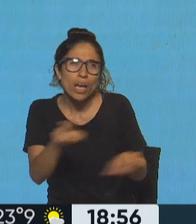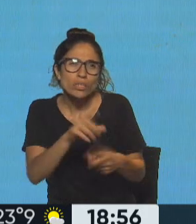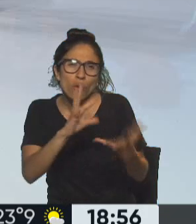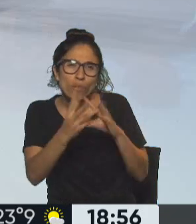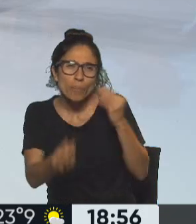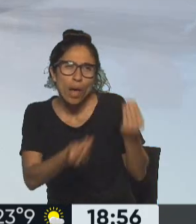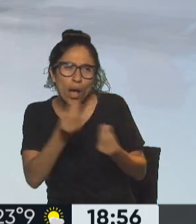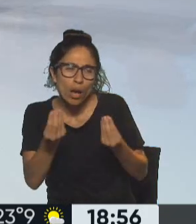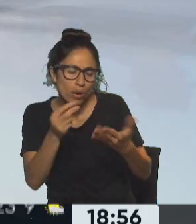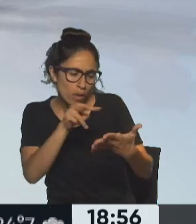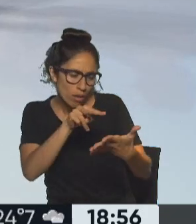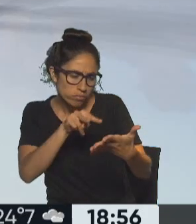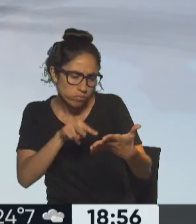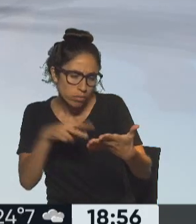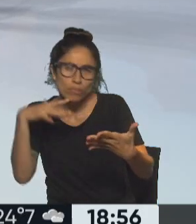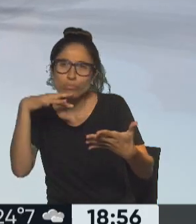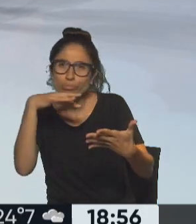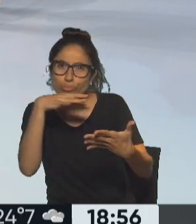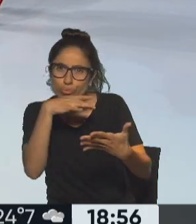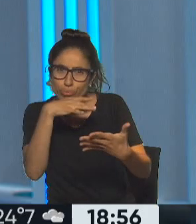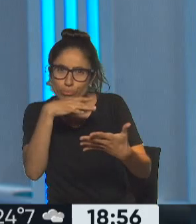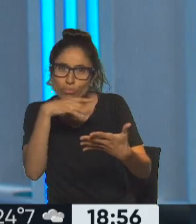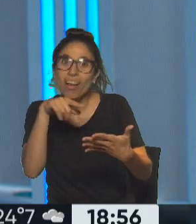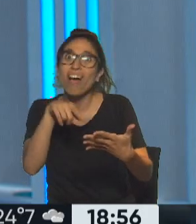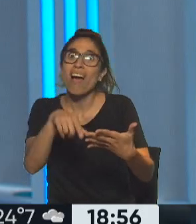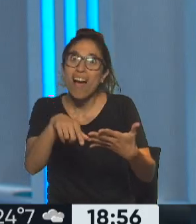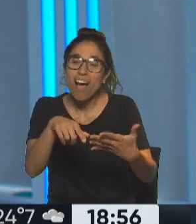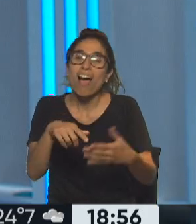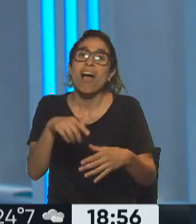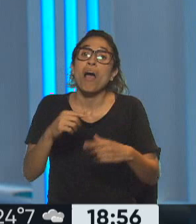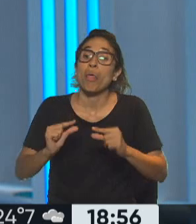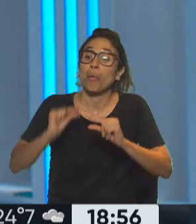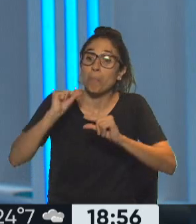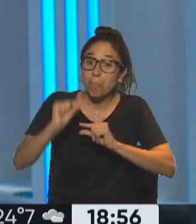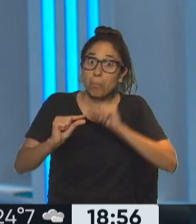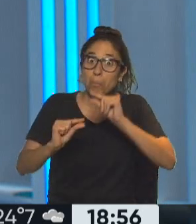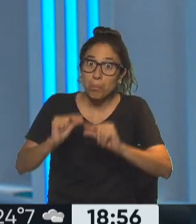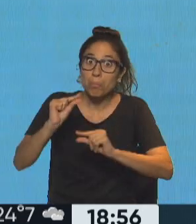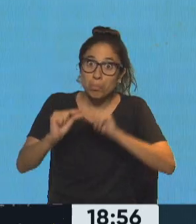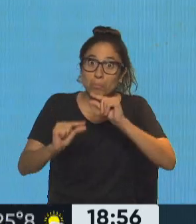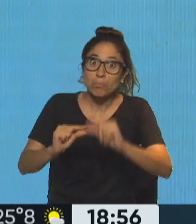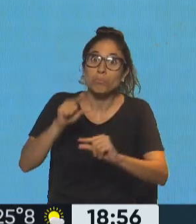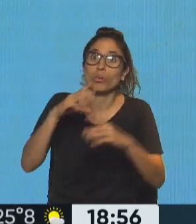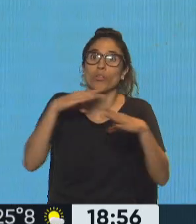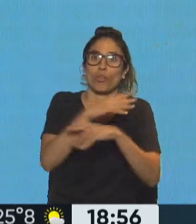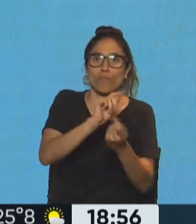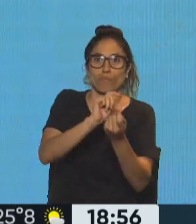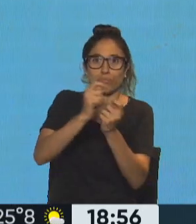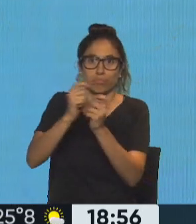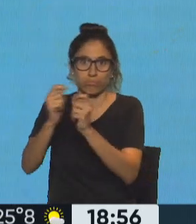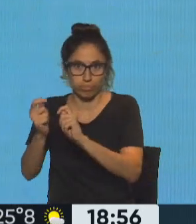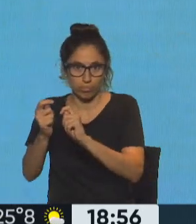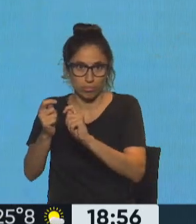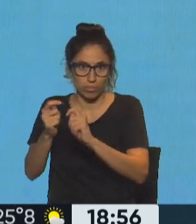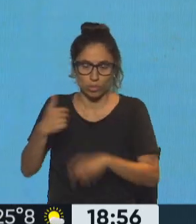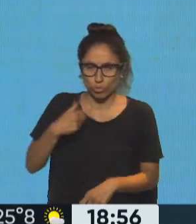No sabían, pero muy divertido. Qué lindo eso. Y bueno, y después trascendió todo, fue parte de una conclusión. Yo lo vi cantar arriba de un